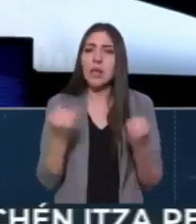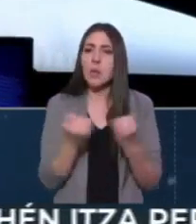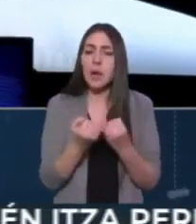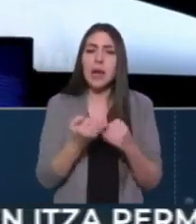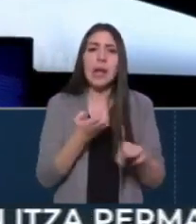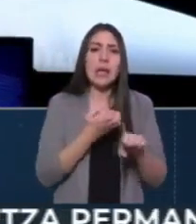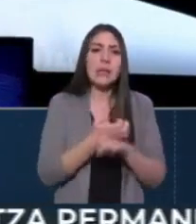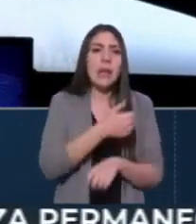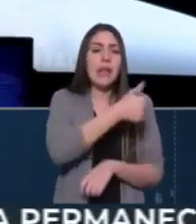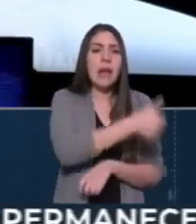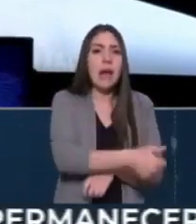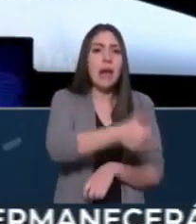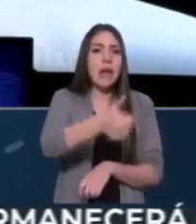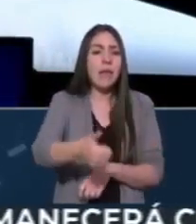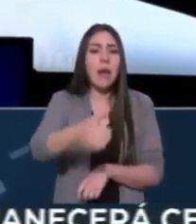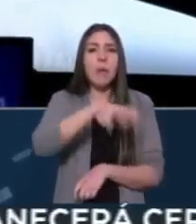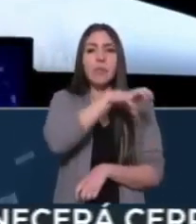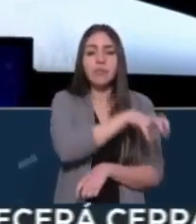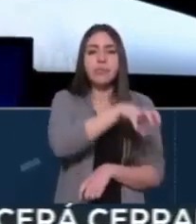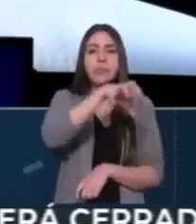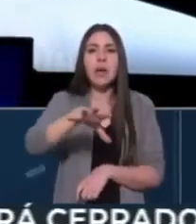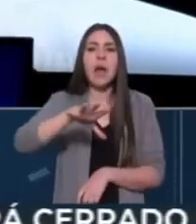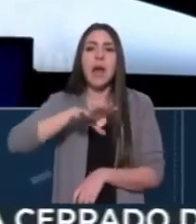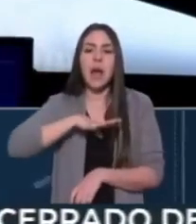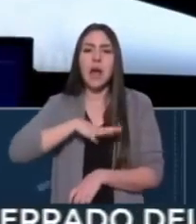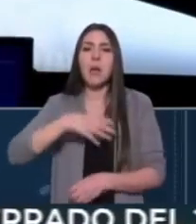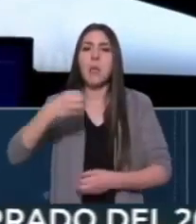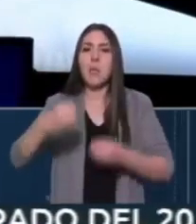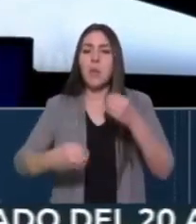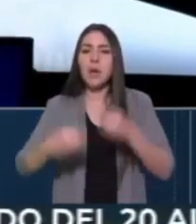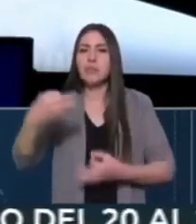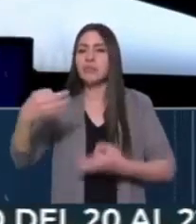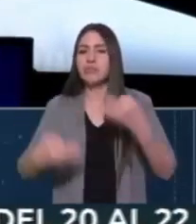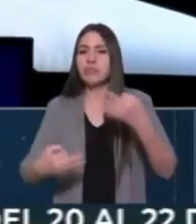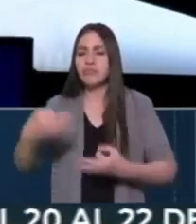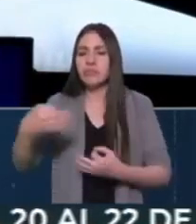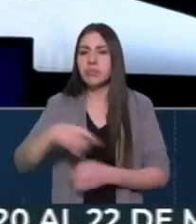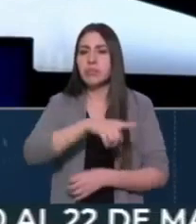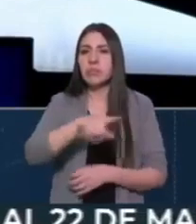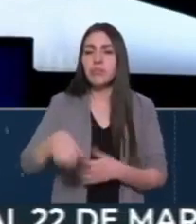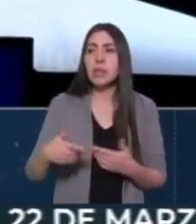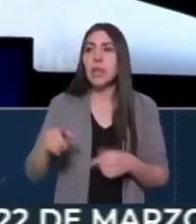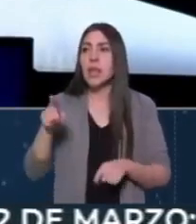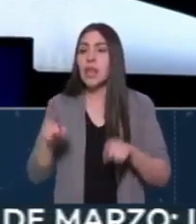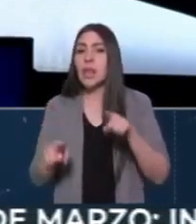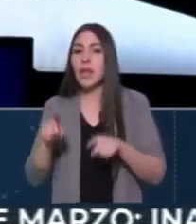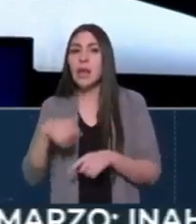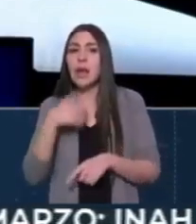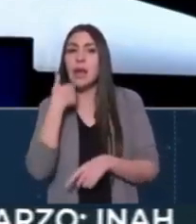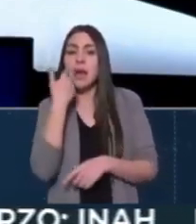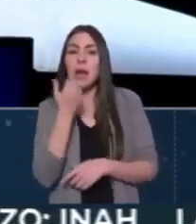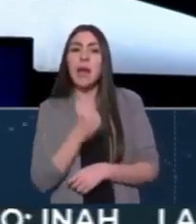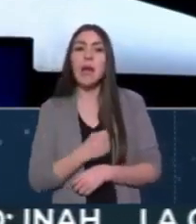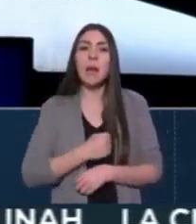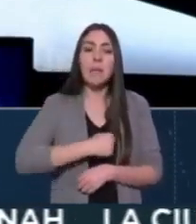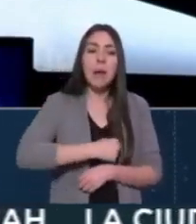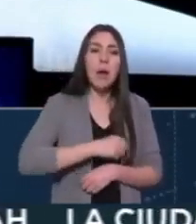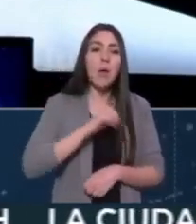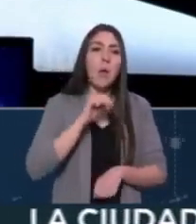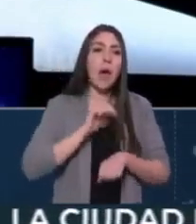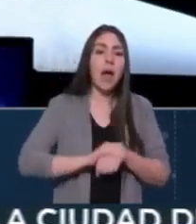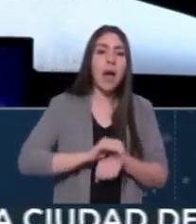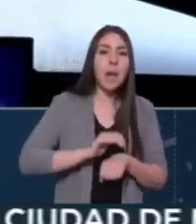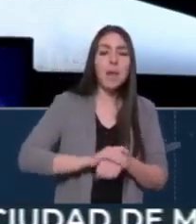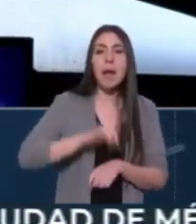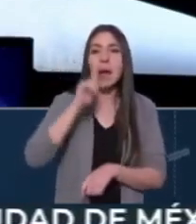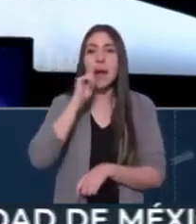jueces, magistrados, que están dependiendo de favores, o hay compadrazgos, o hay amistades